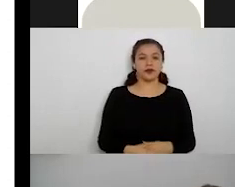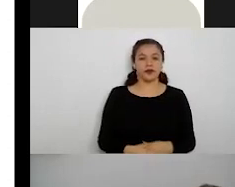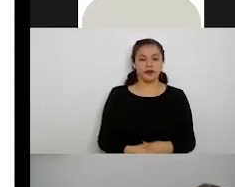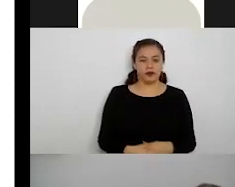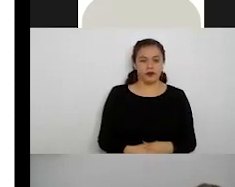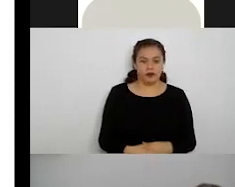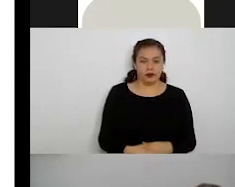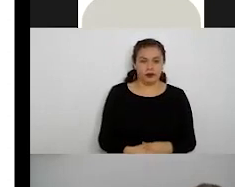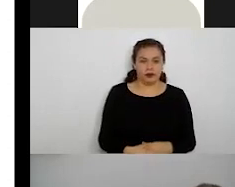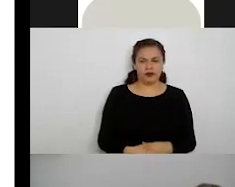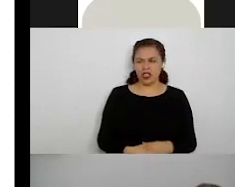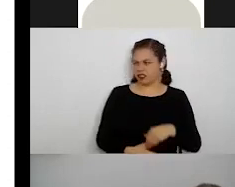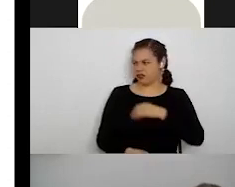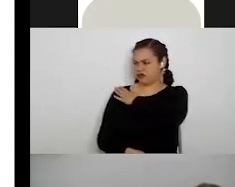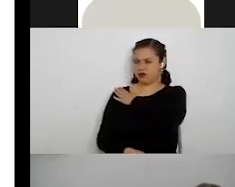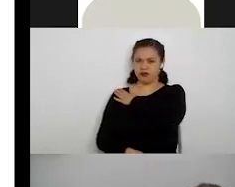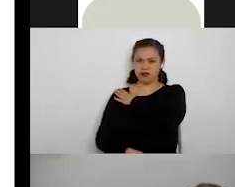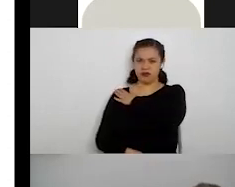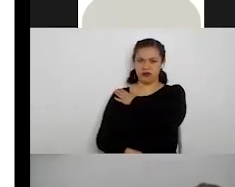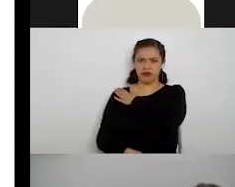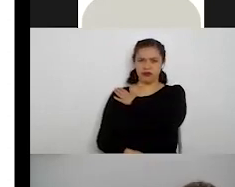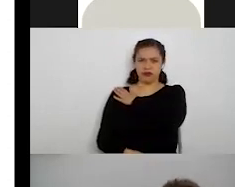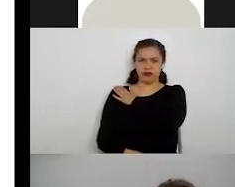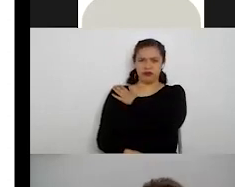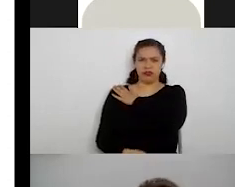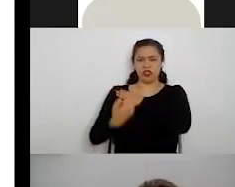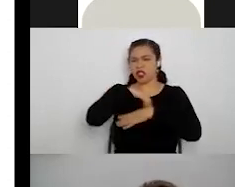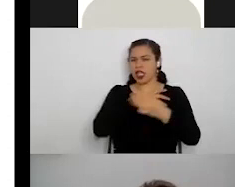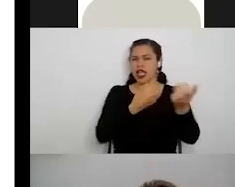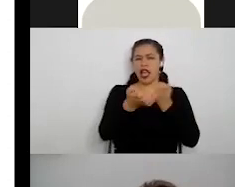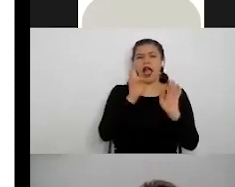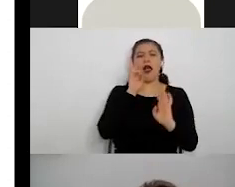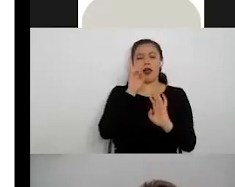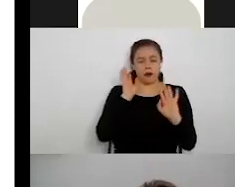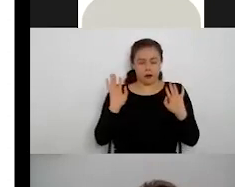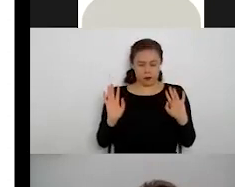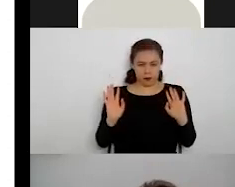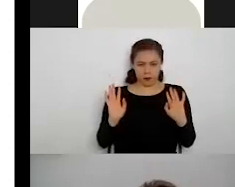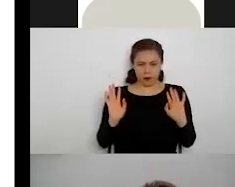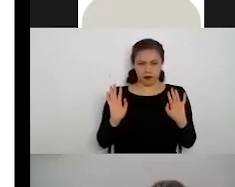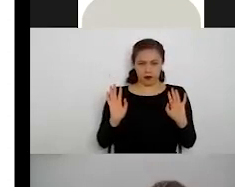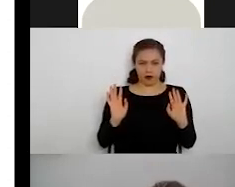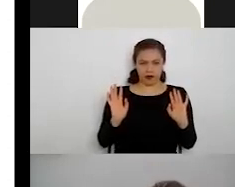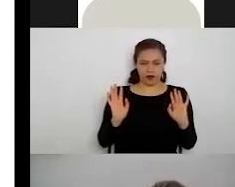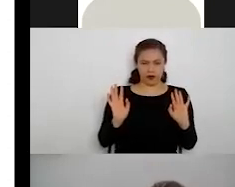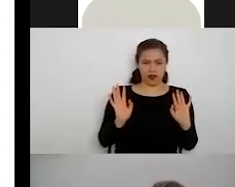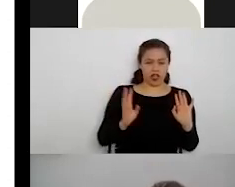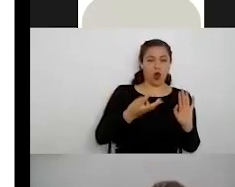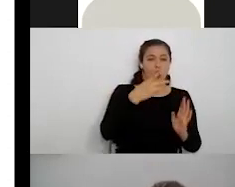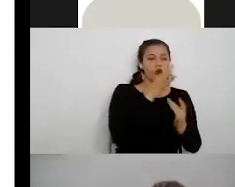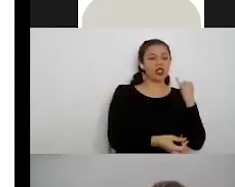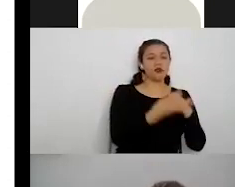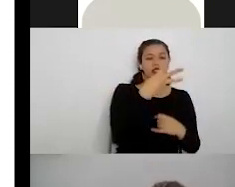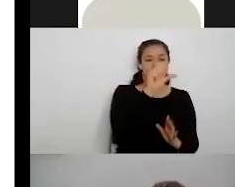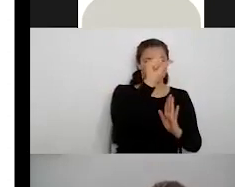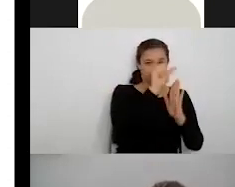bueno, esto es antes del Banco de México, hicimos un ejercicio a ver qué pasa si en el cuarto trimestre el PIB de México